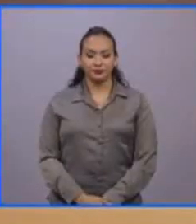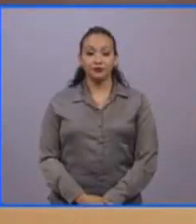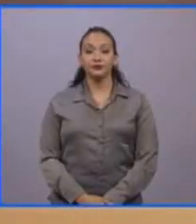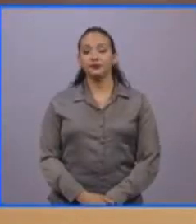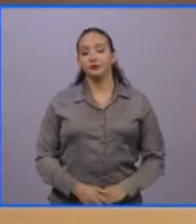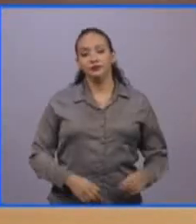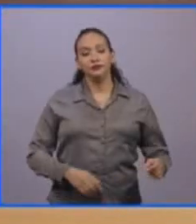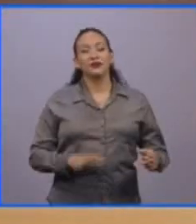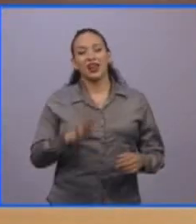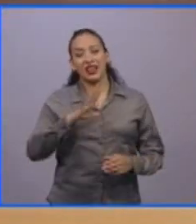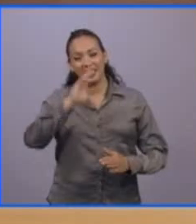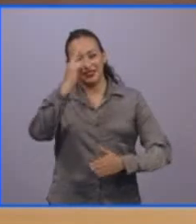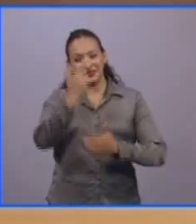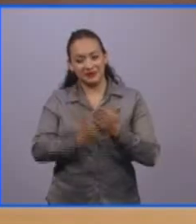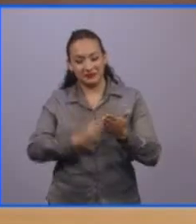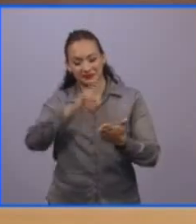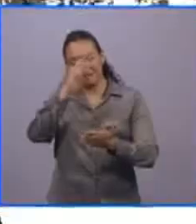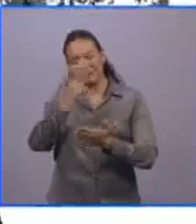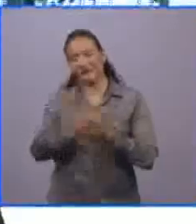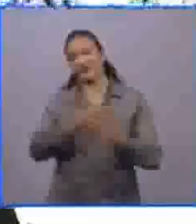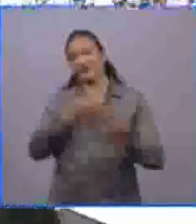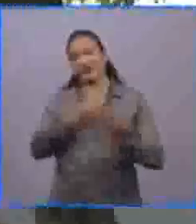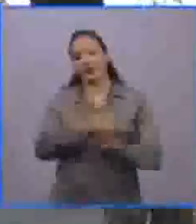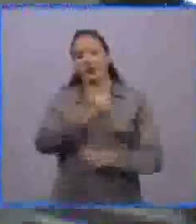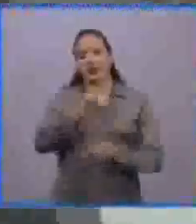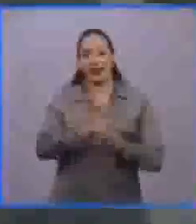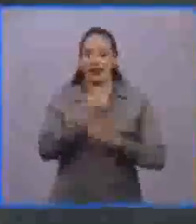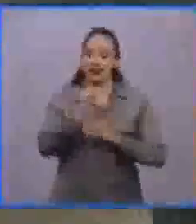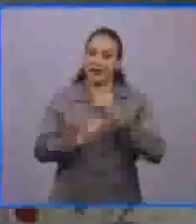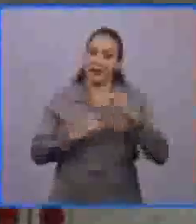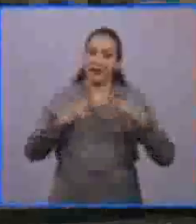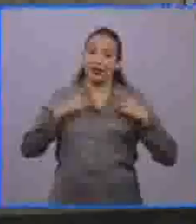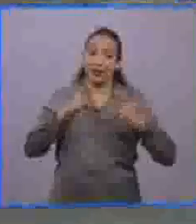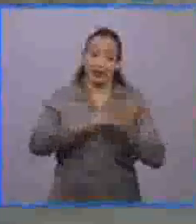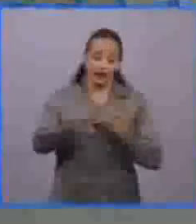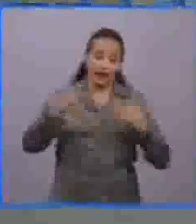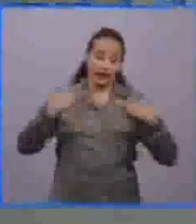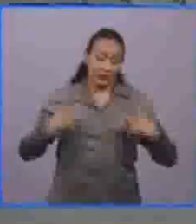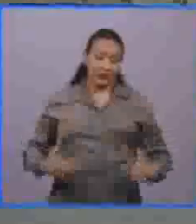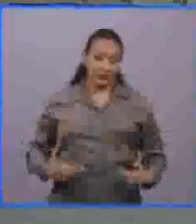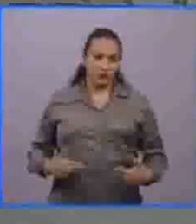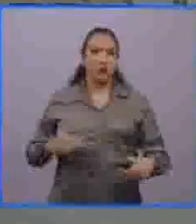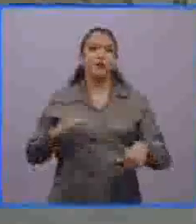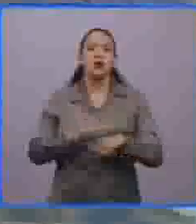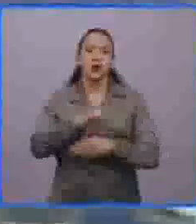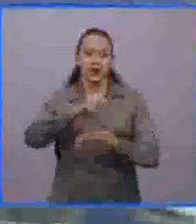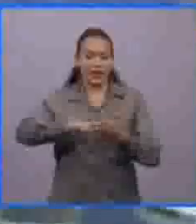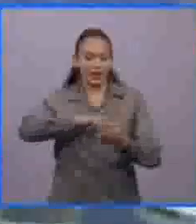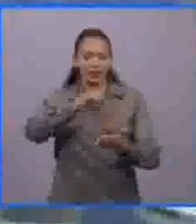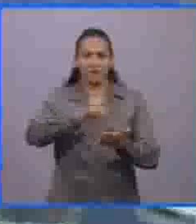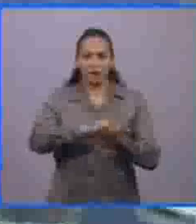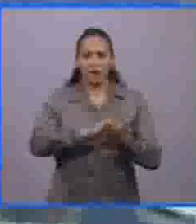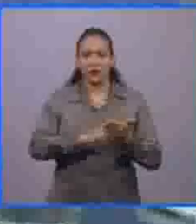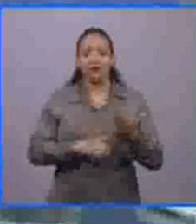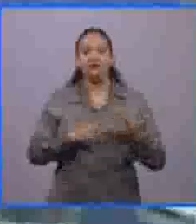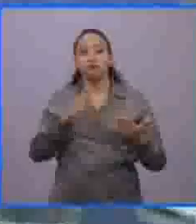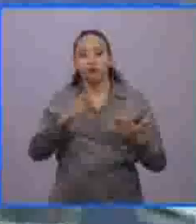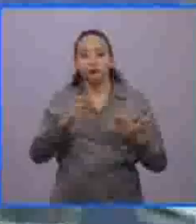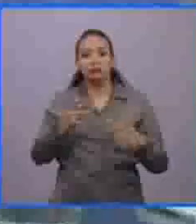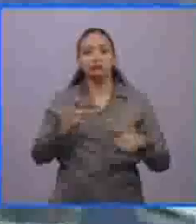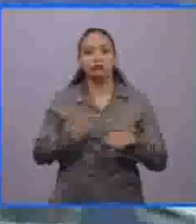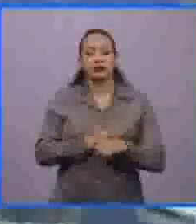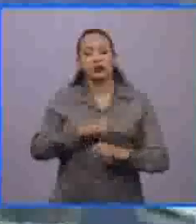Las diversas violaciones a la Convención Interamericana sobre Derechos Humanos por la reforma judicial llevarán eventualmente a